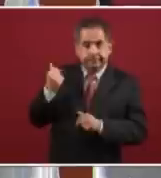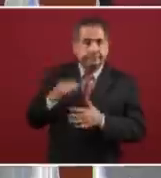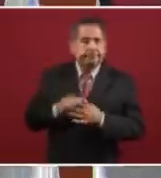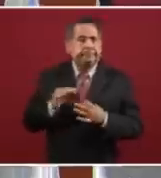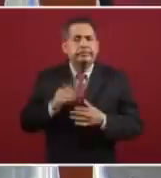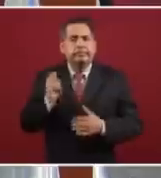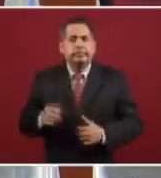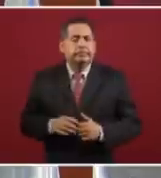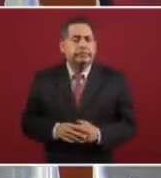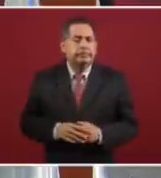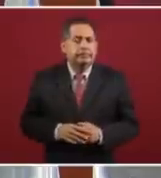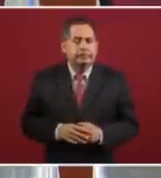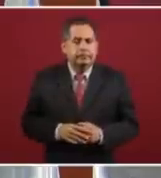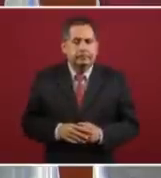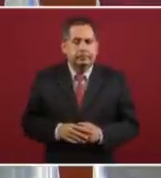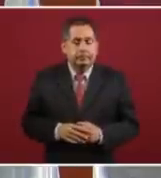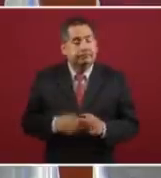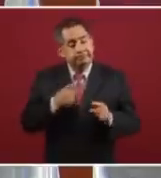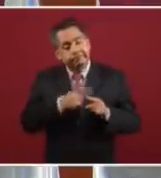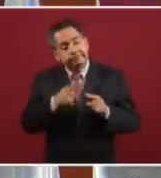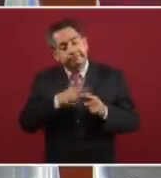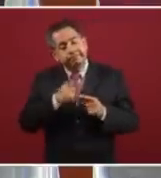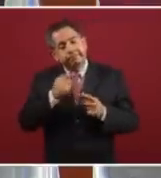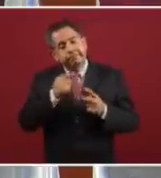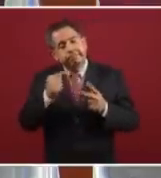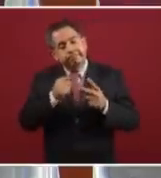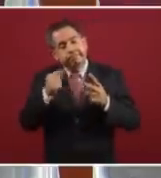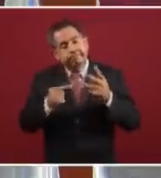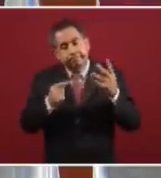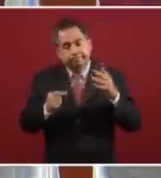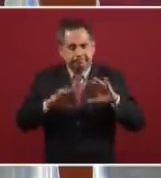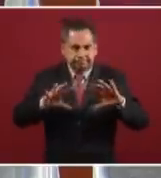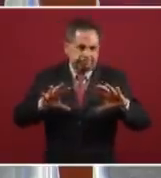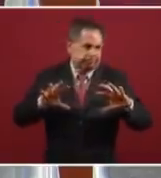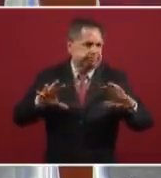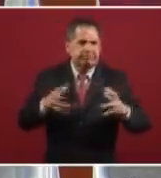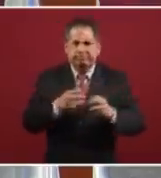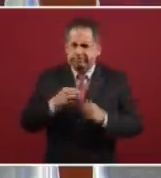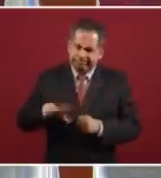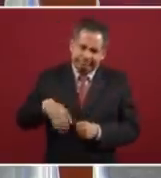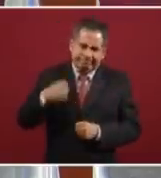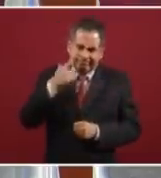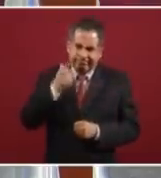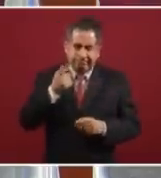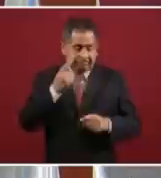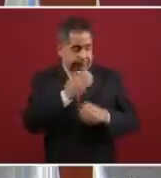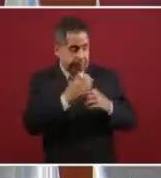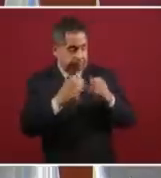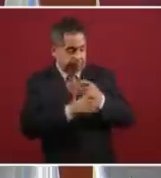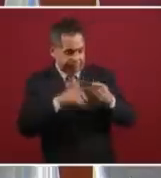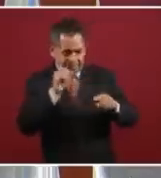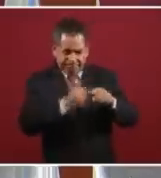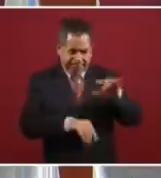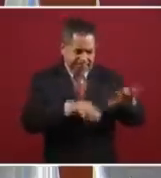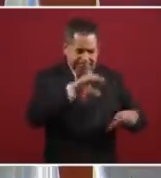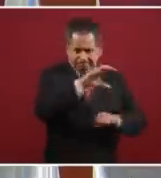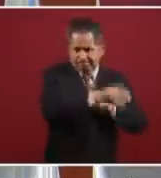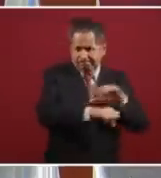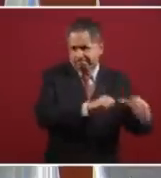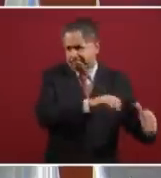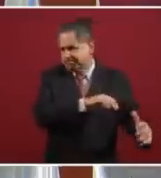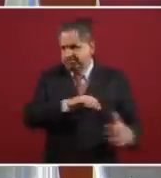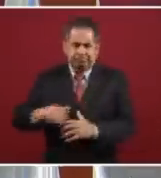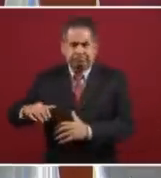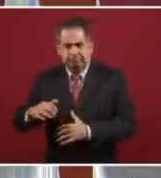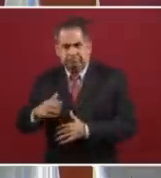es, pues todos los esfuerzos aquí se concentran en todo lo que se les ha decomisado al narcotráfico, en tanto